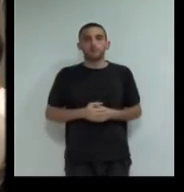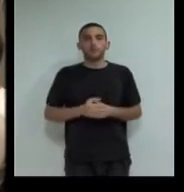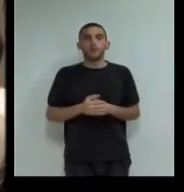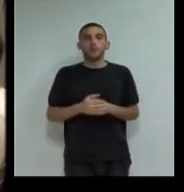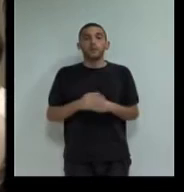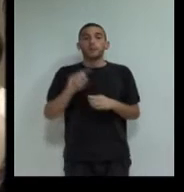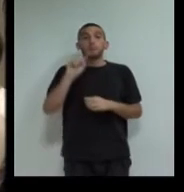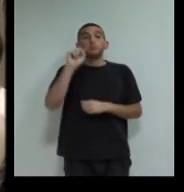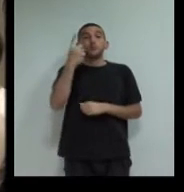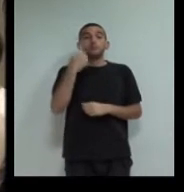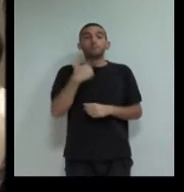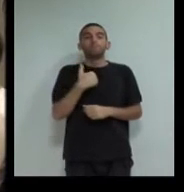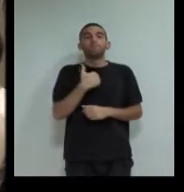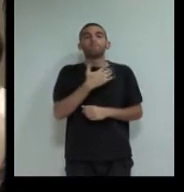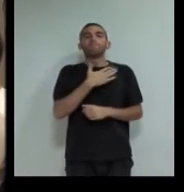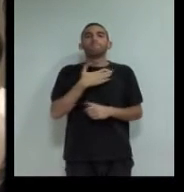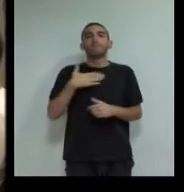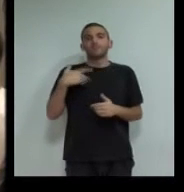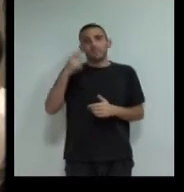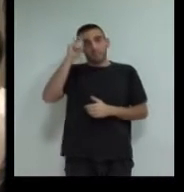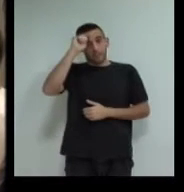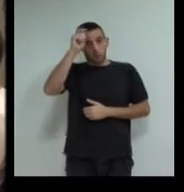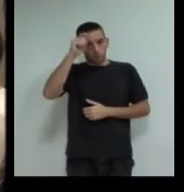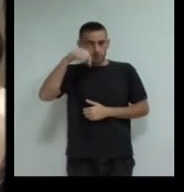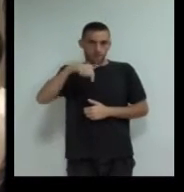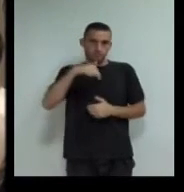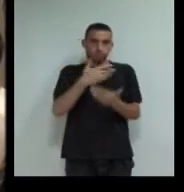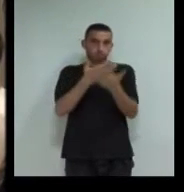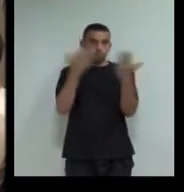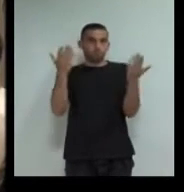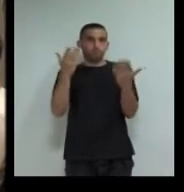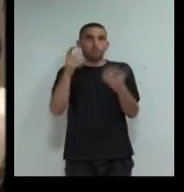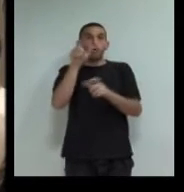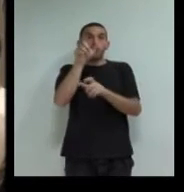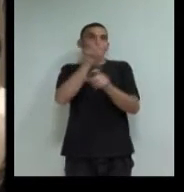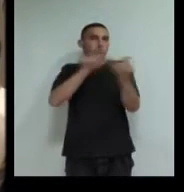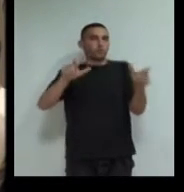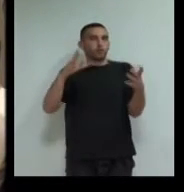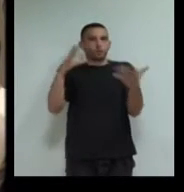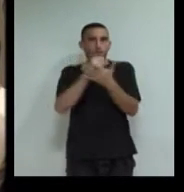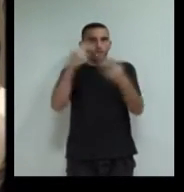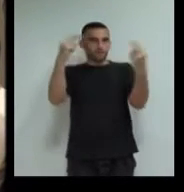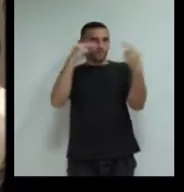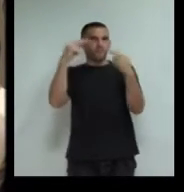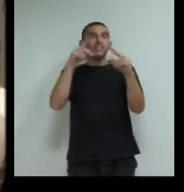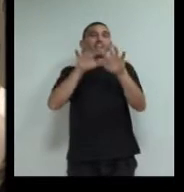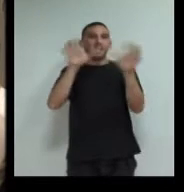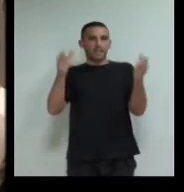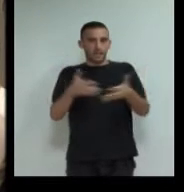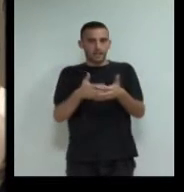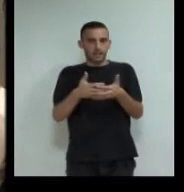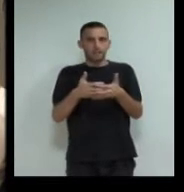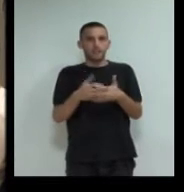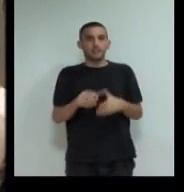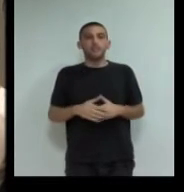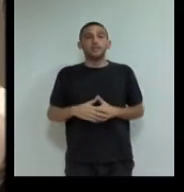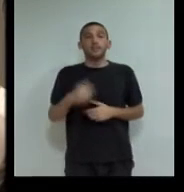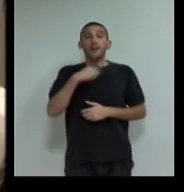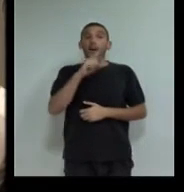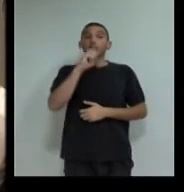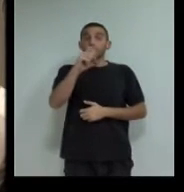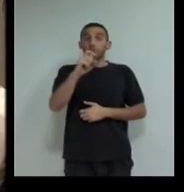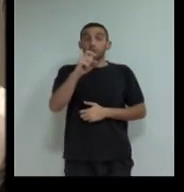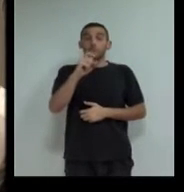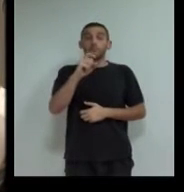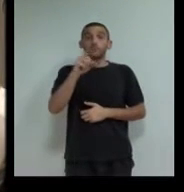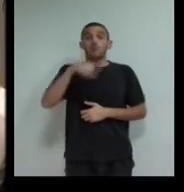Antes de nada, quiero saludar desde aquí a todas las personas que nos estén viendo a través de Internet. Recordaros